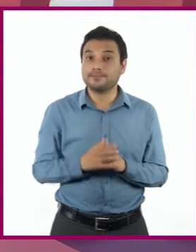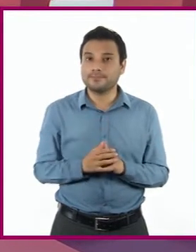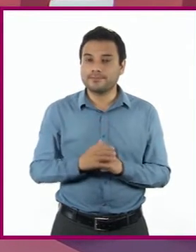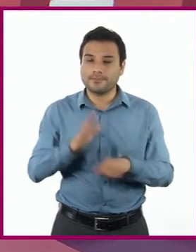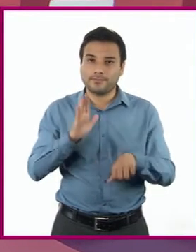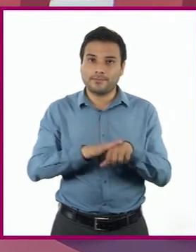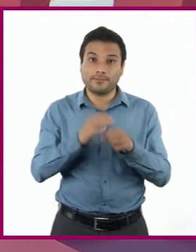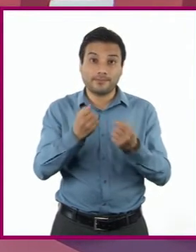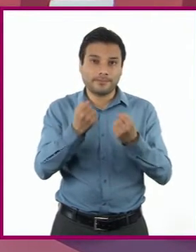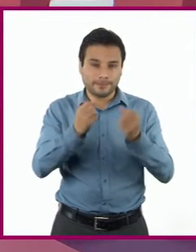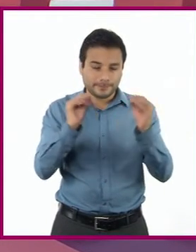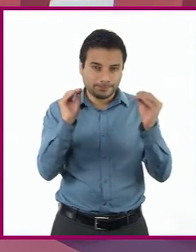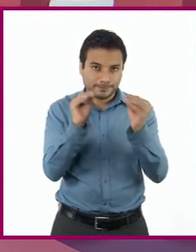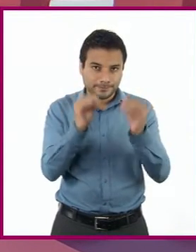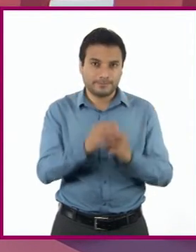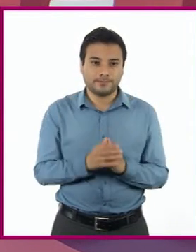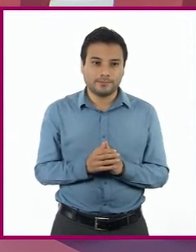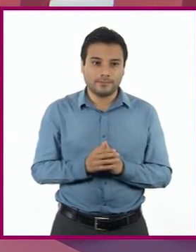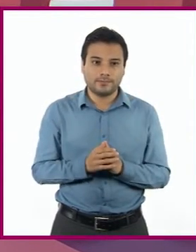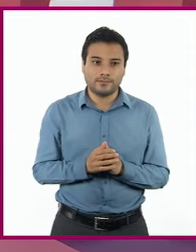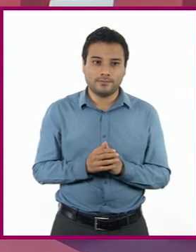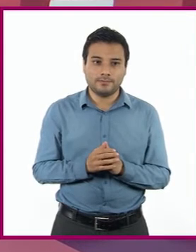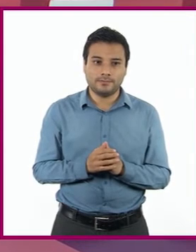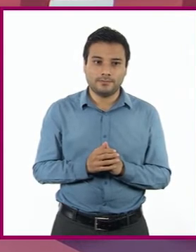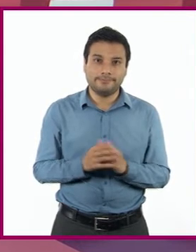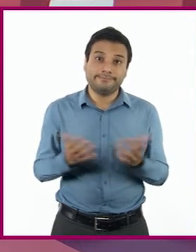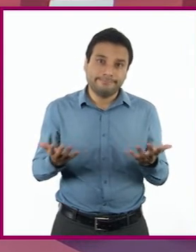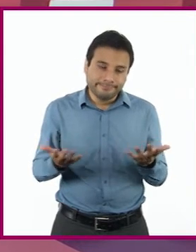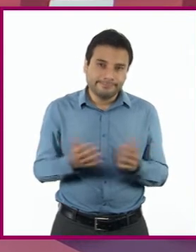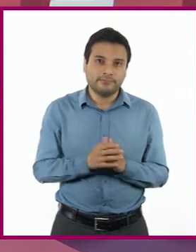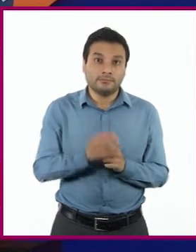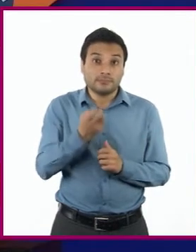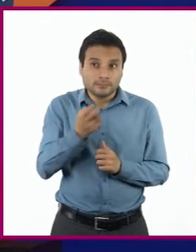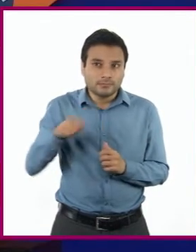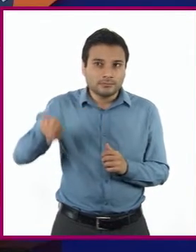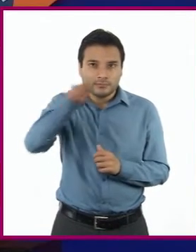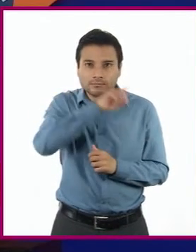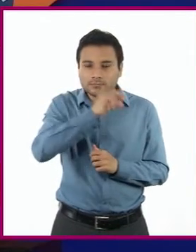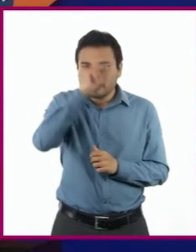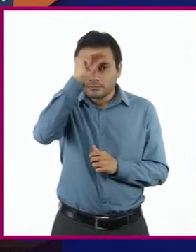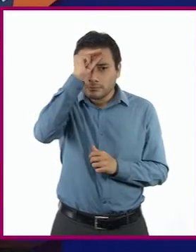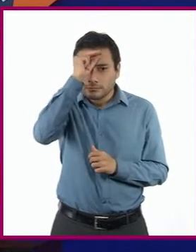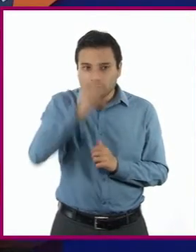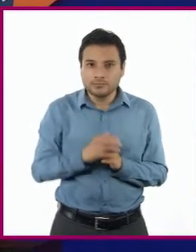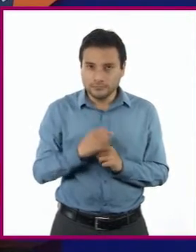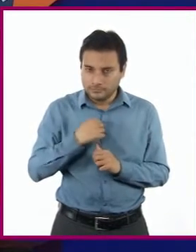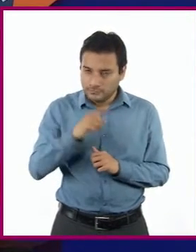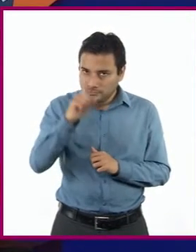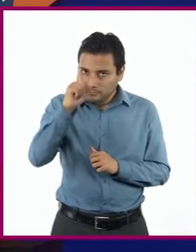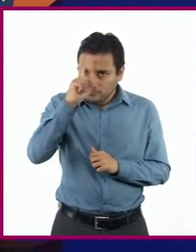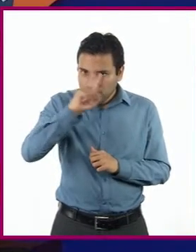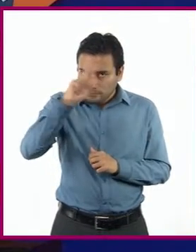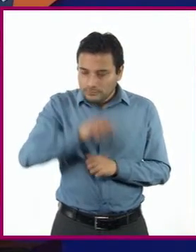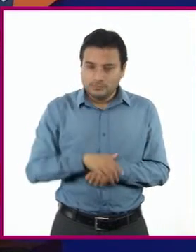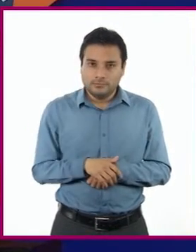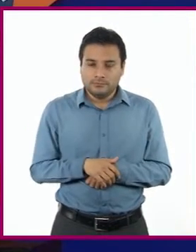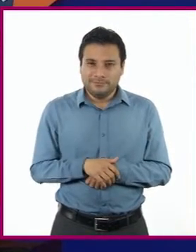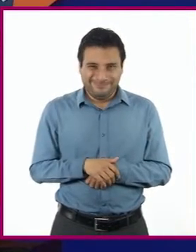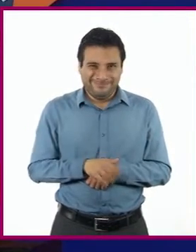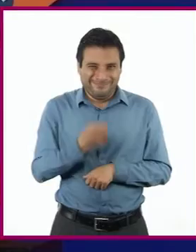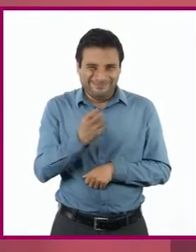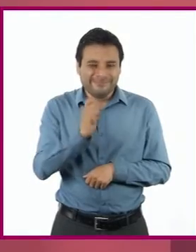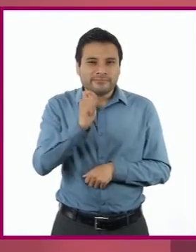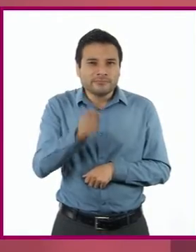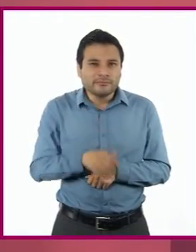refuerzo argumentativo. De hecho, son discretos, pero recomendarles que de esta manera le están